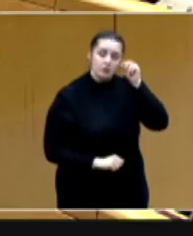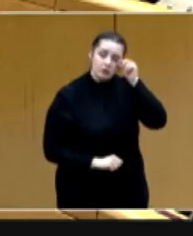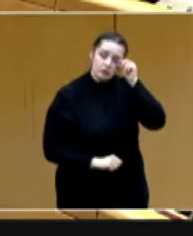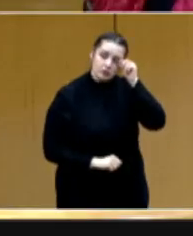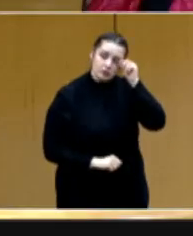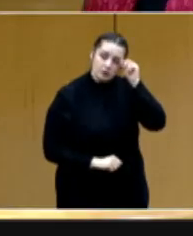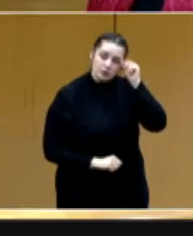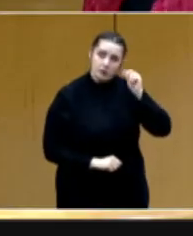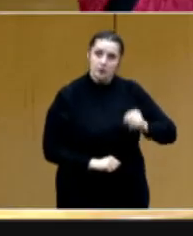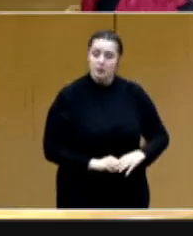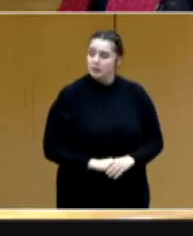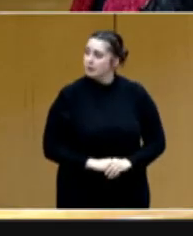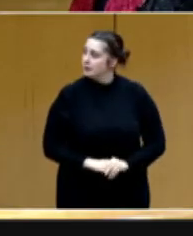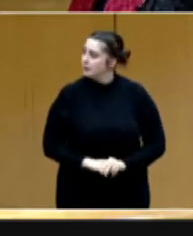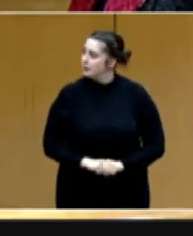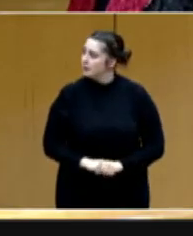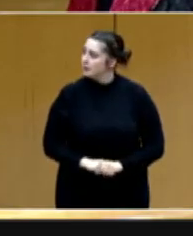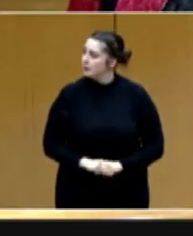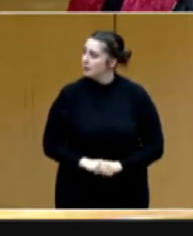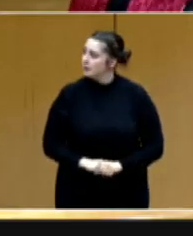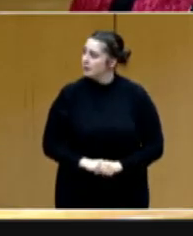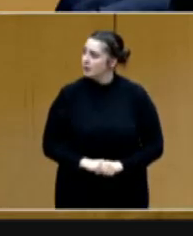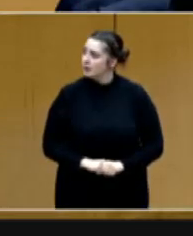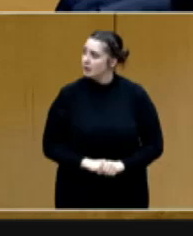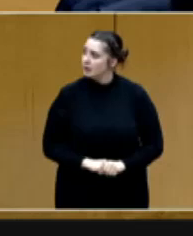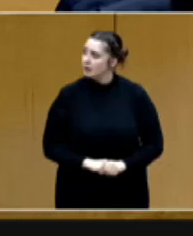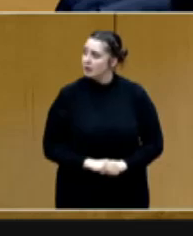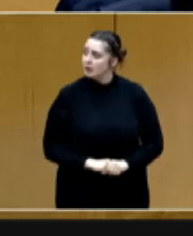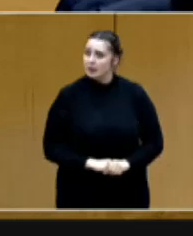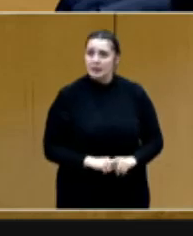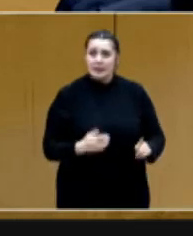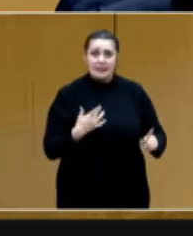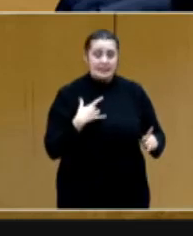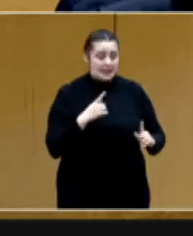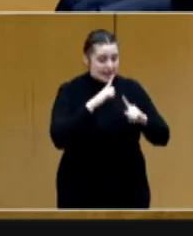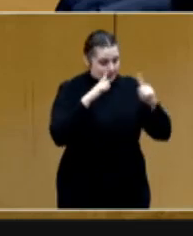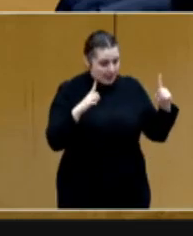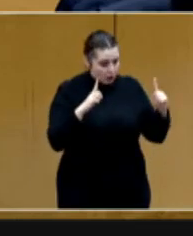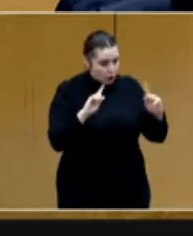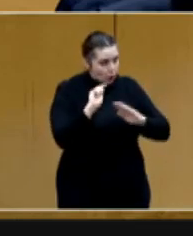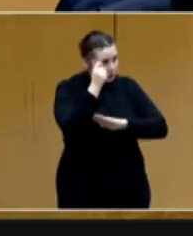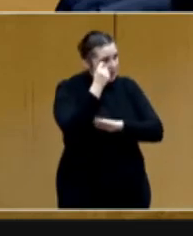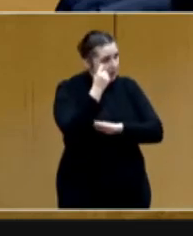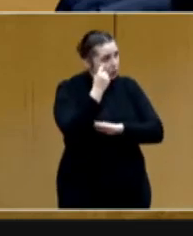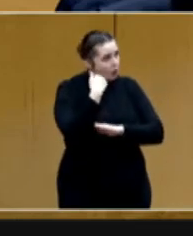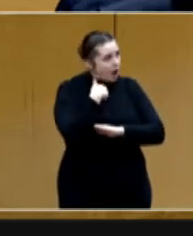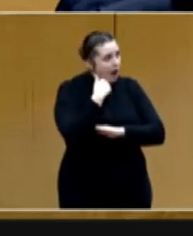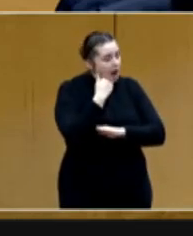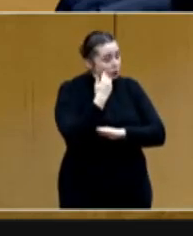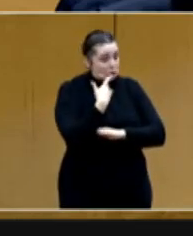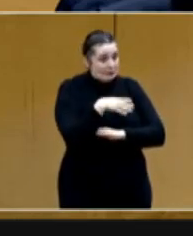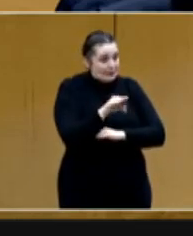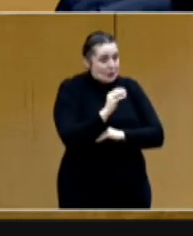sí y no no he entendido muy bien Qué es si han conseguido en este año que lleva la ley Pues